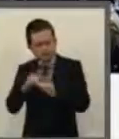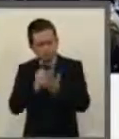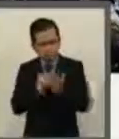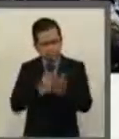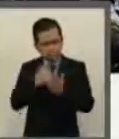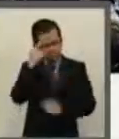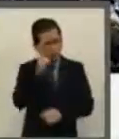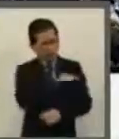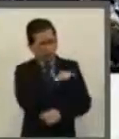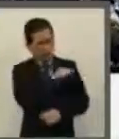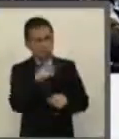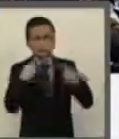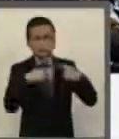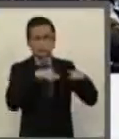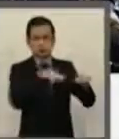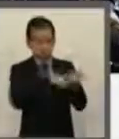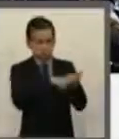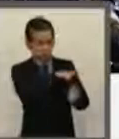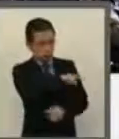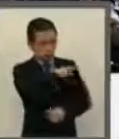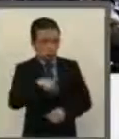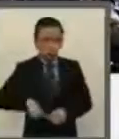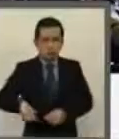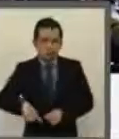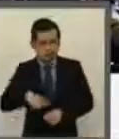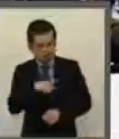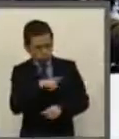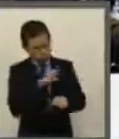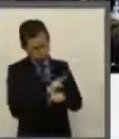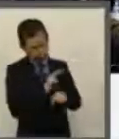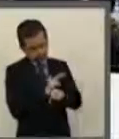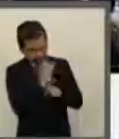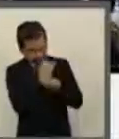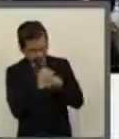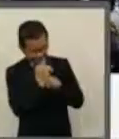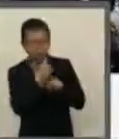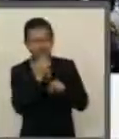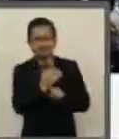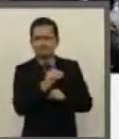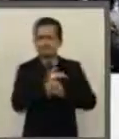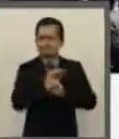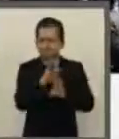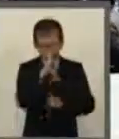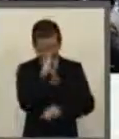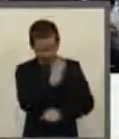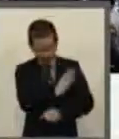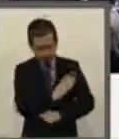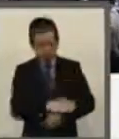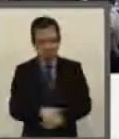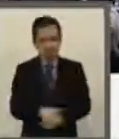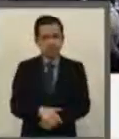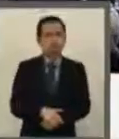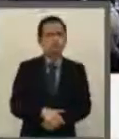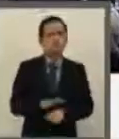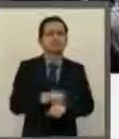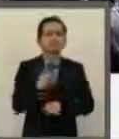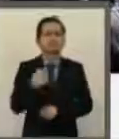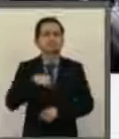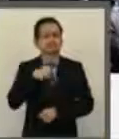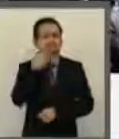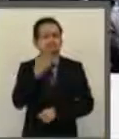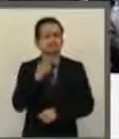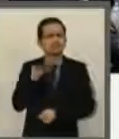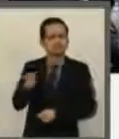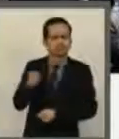todos los servidores públicos con imparcialidad e independencia. Estamos proponiendo entonces contar con una secretaría que